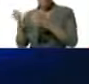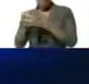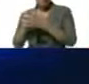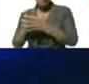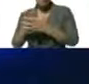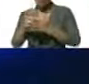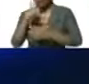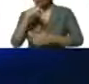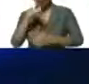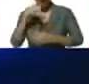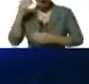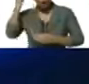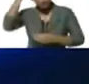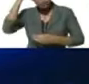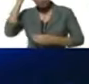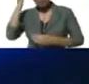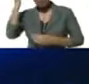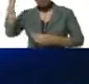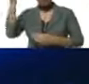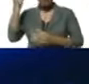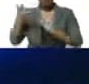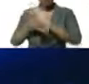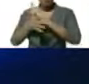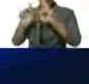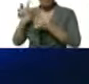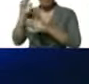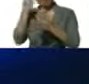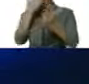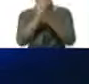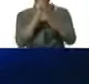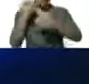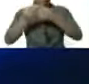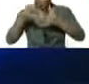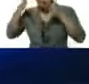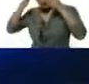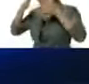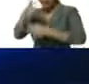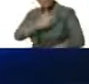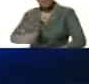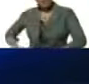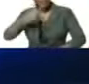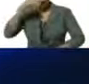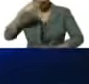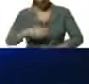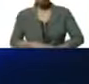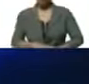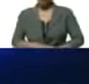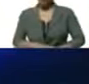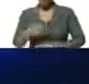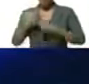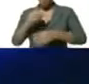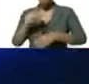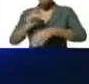irracional frente a recomendaciones que dio el presidente Nicolás Maduro con